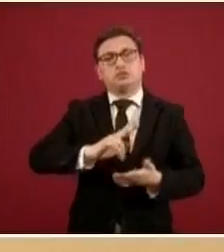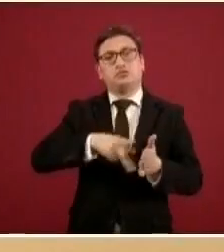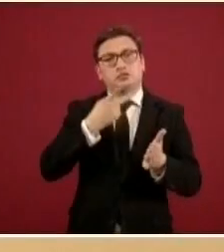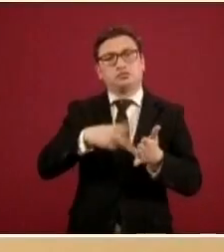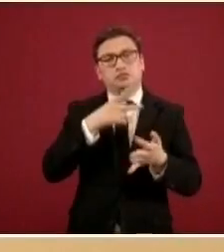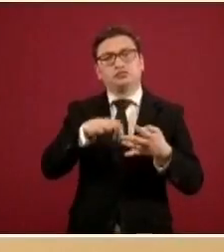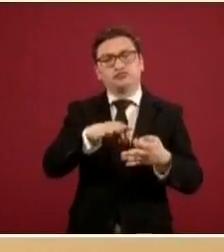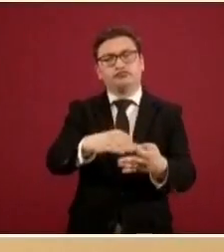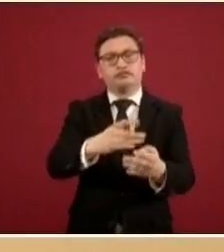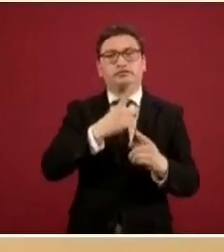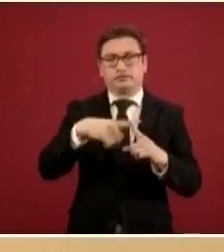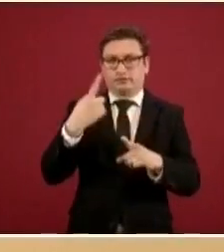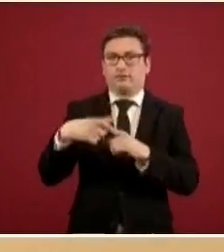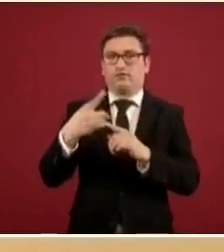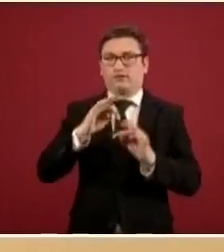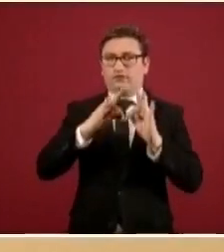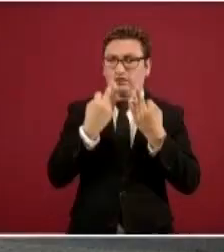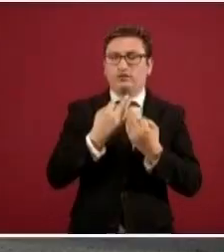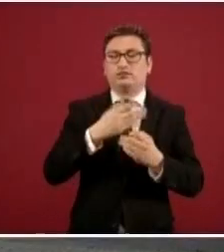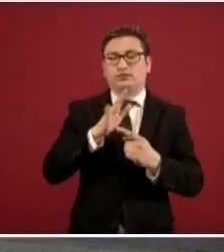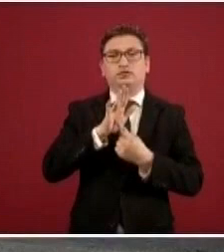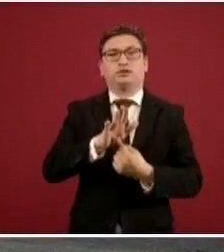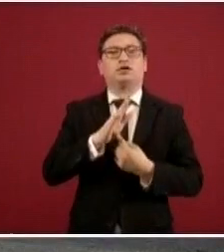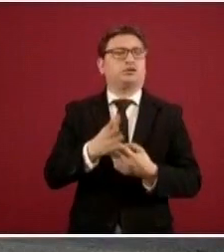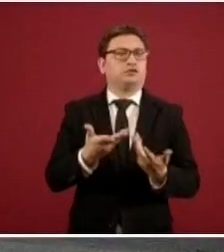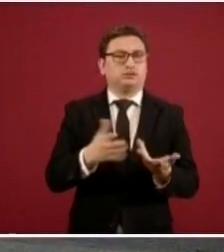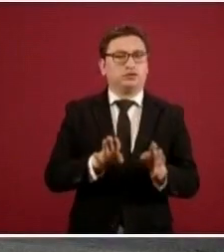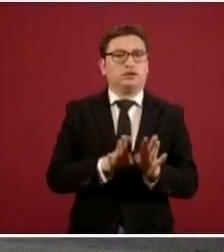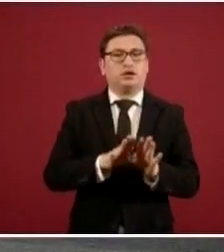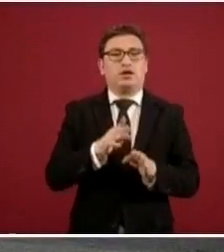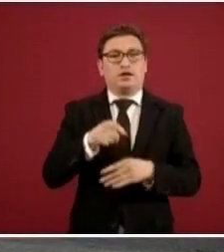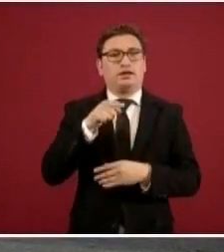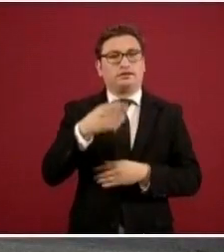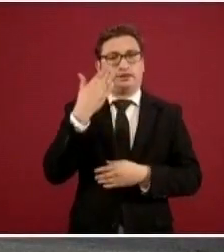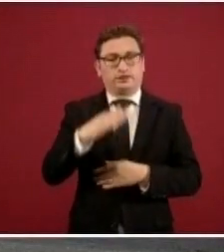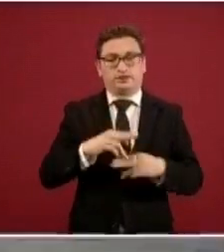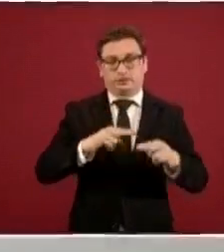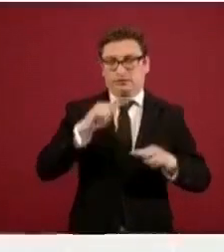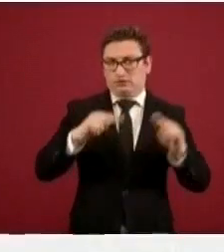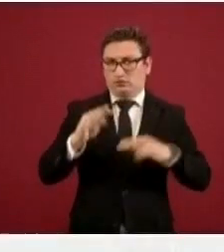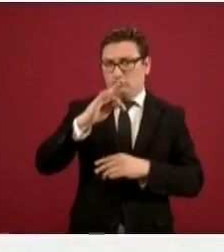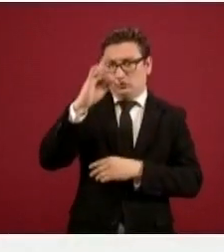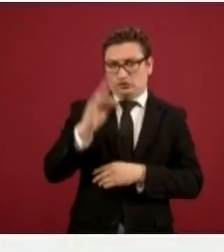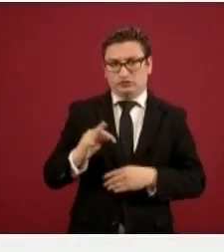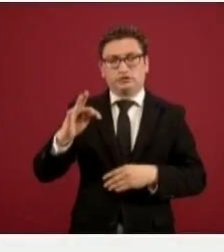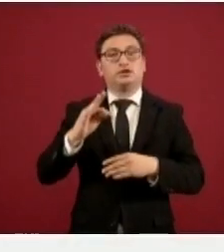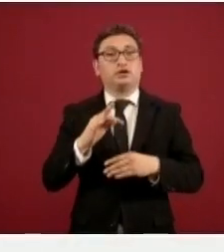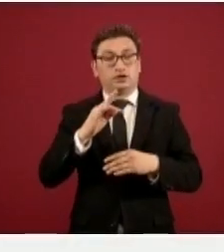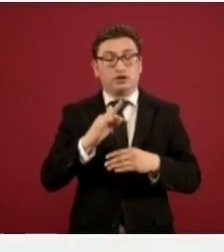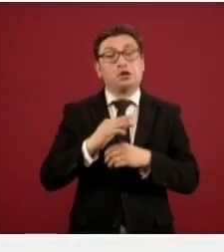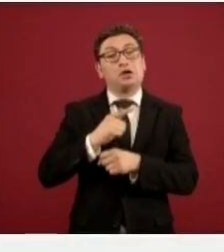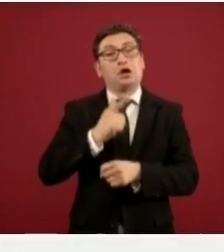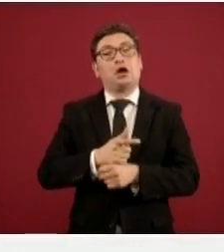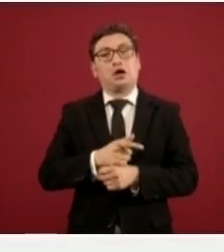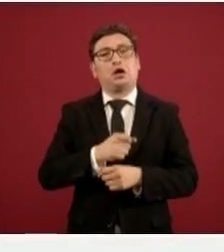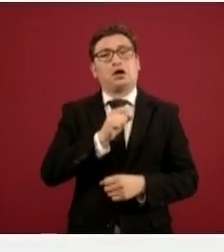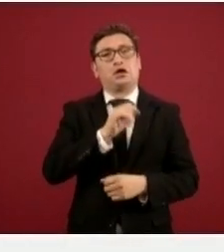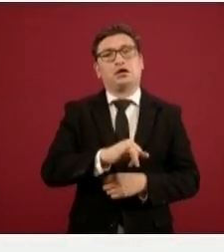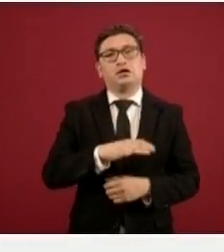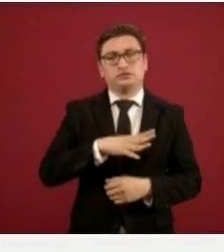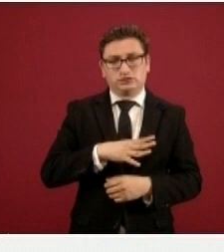proteja más adelante a otros grupos vulnerables de acuerdo a la cifra de incremento de los casos en los últimos días la dirección de epidemiología